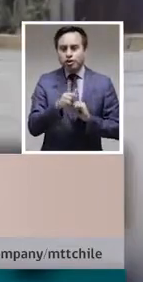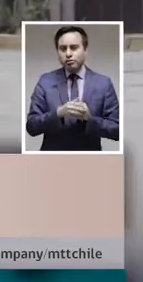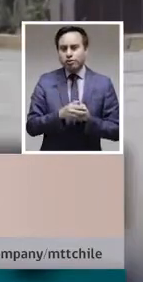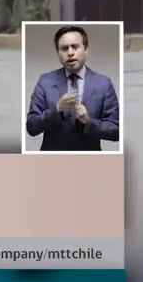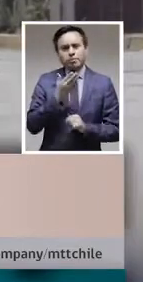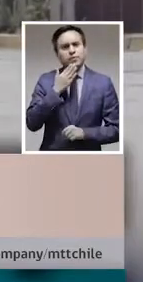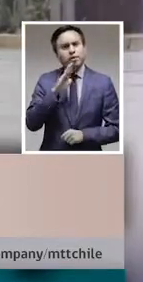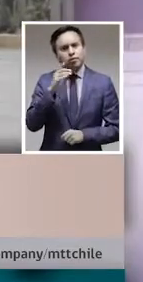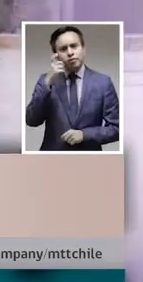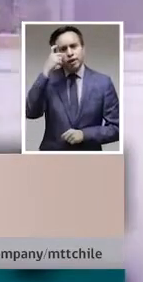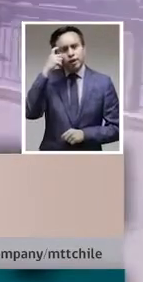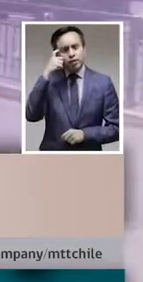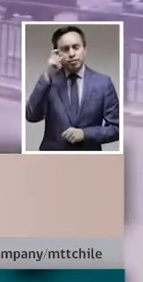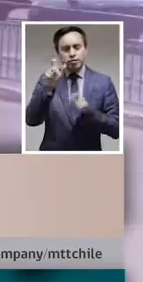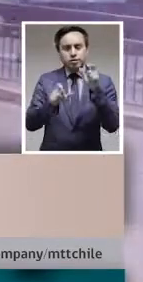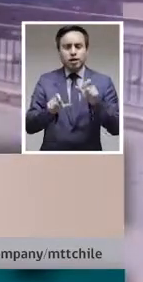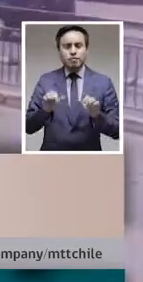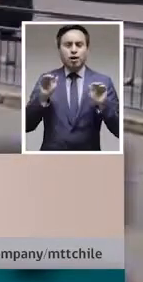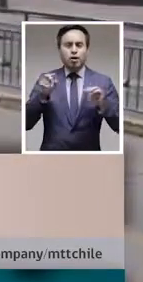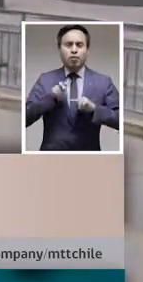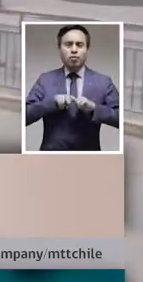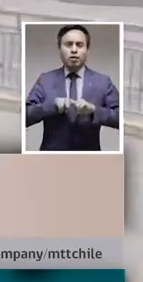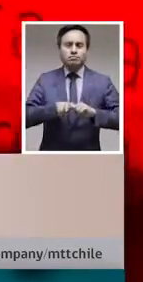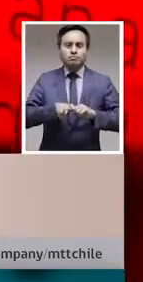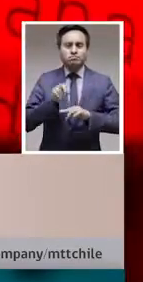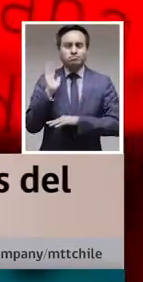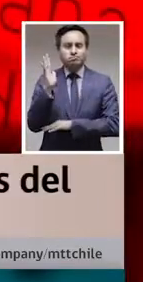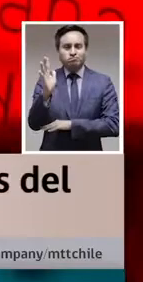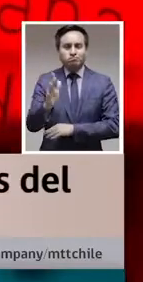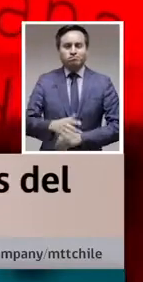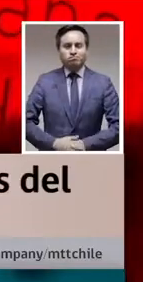mucho mejor, la gente viaja más cómoda.